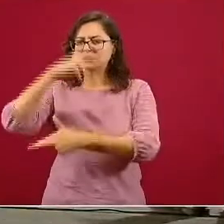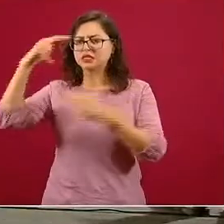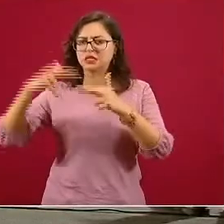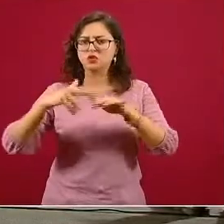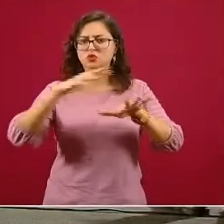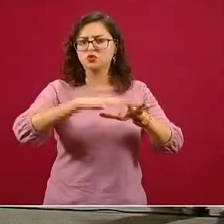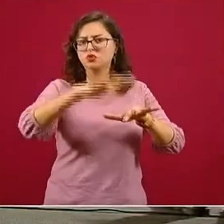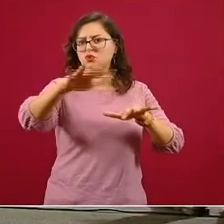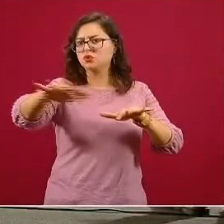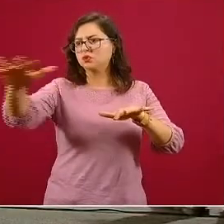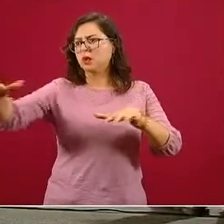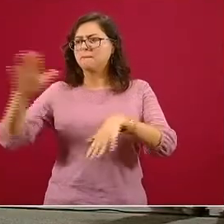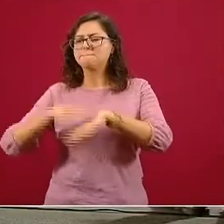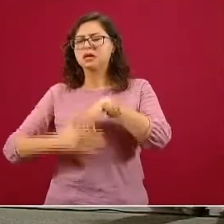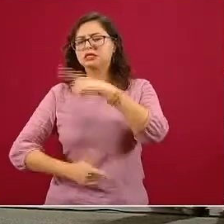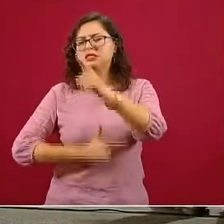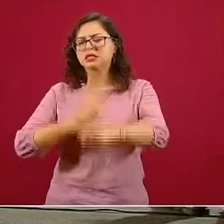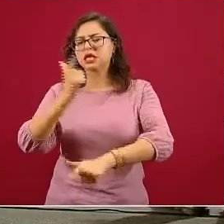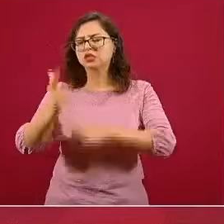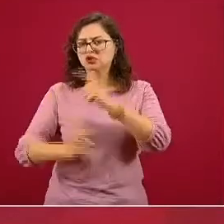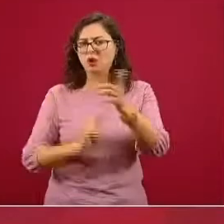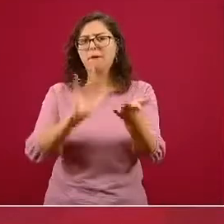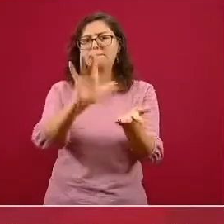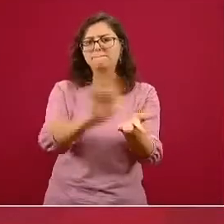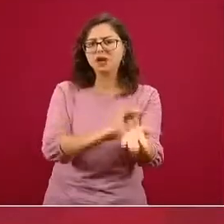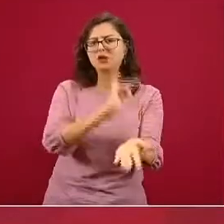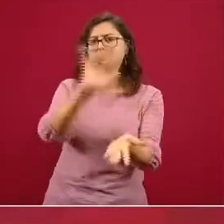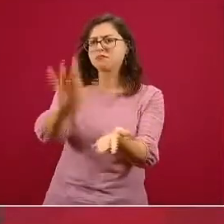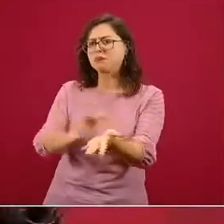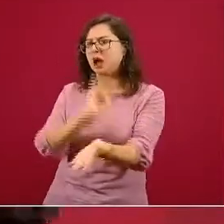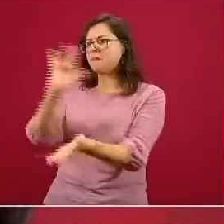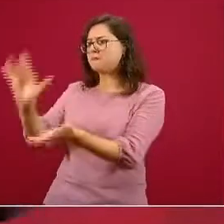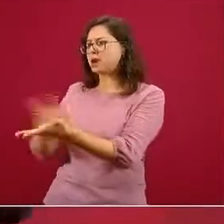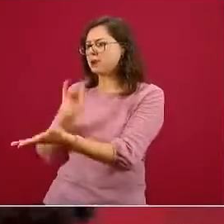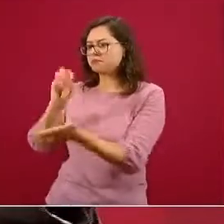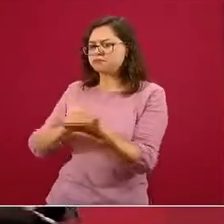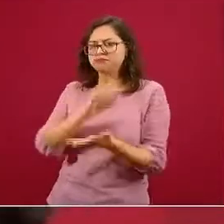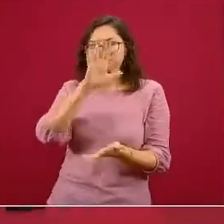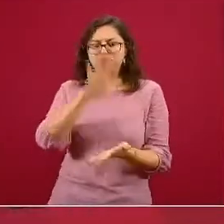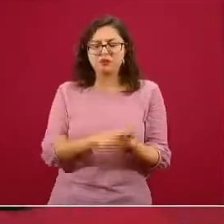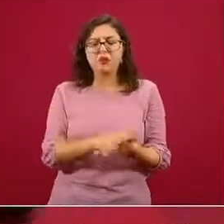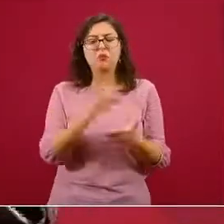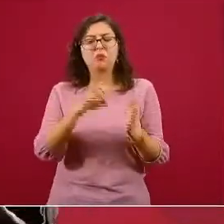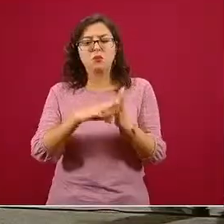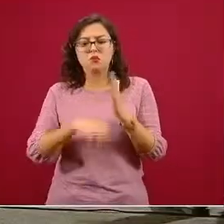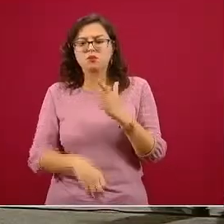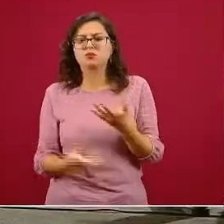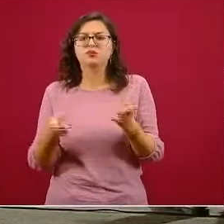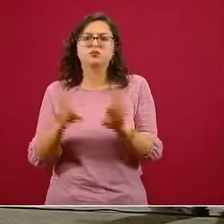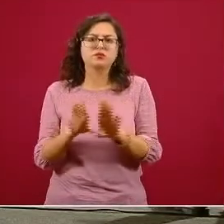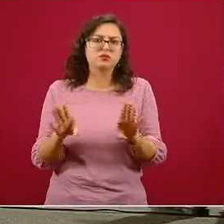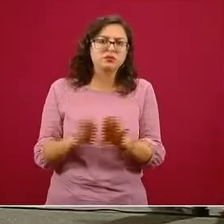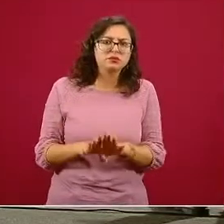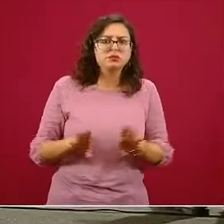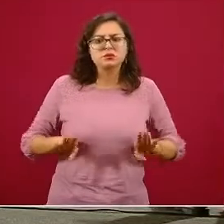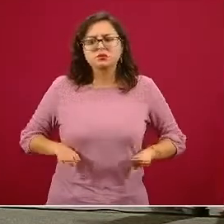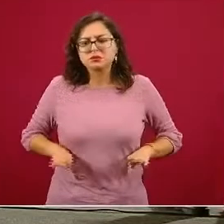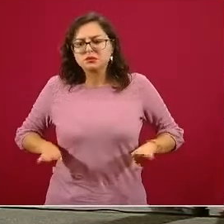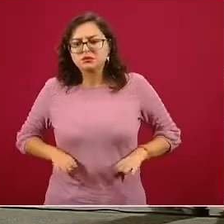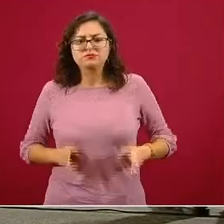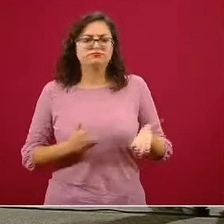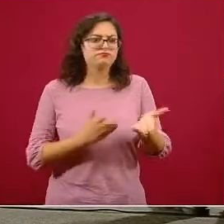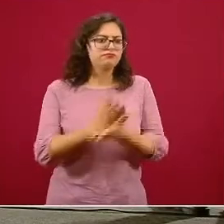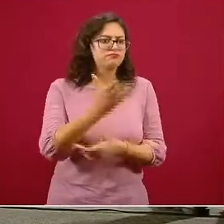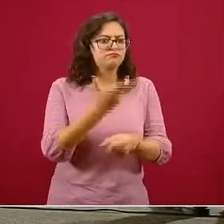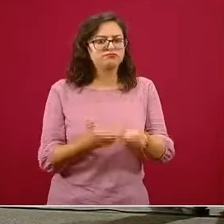tiempo de manera más lenta, y que es importante acumularlas, como los comportamientos, el acceso, la demanda